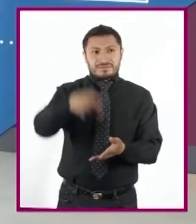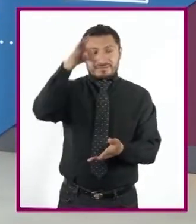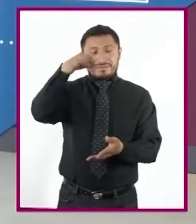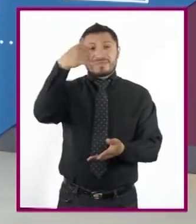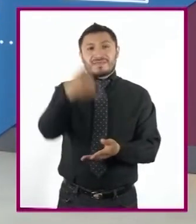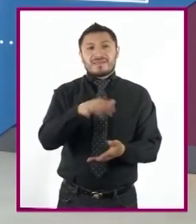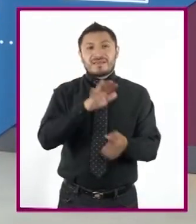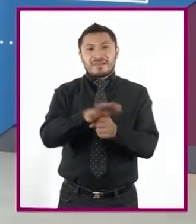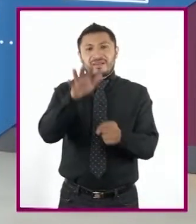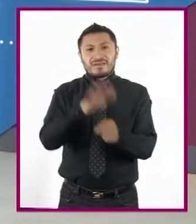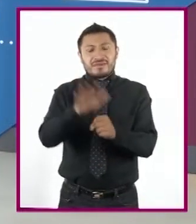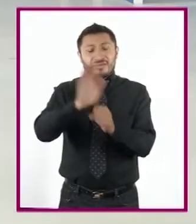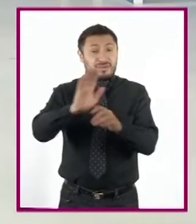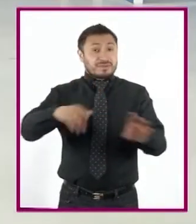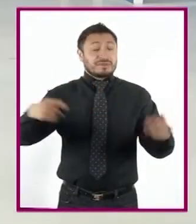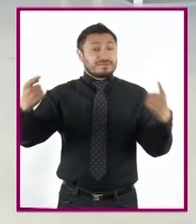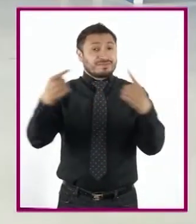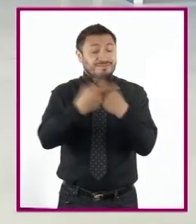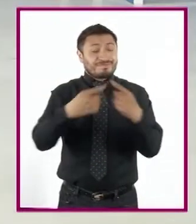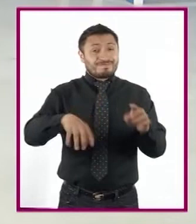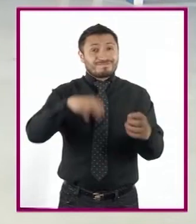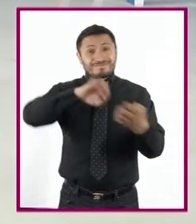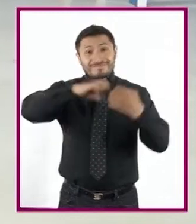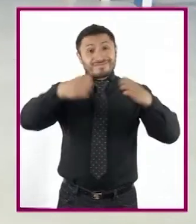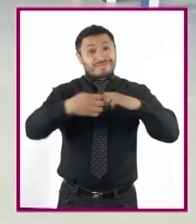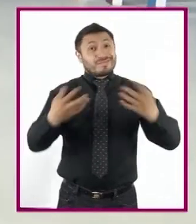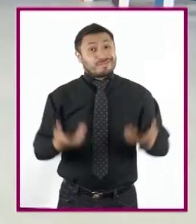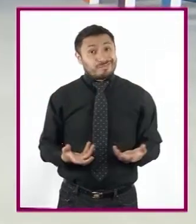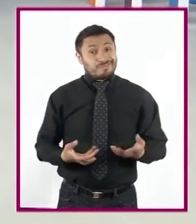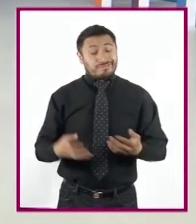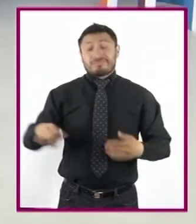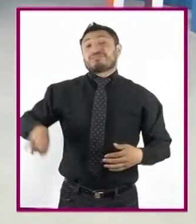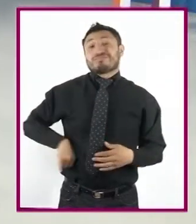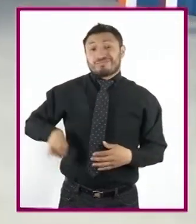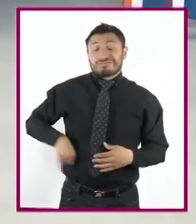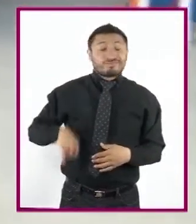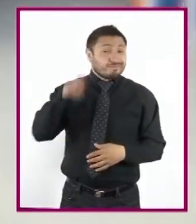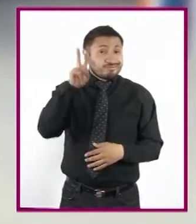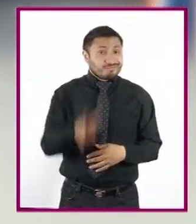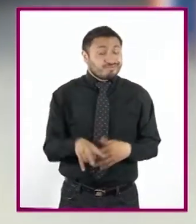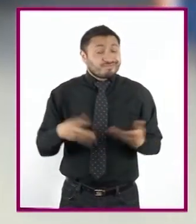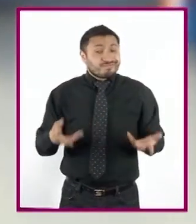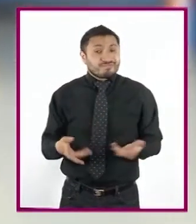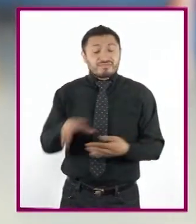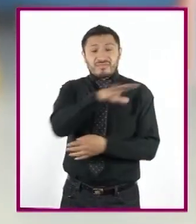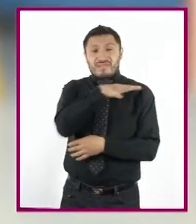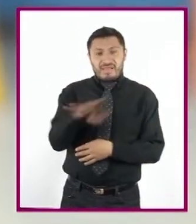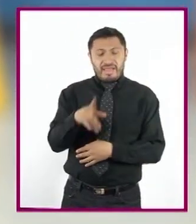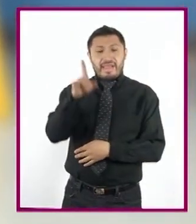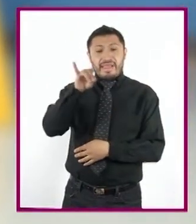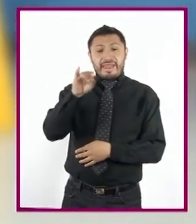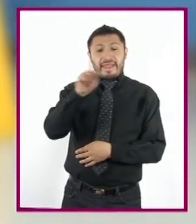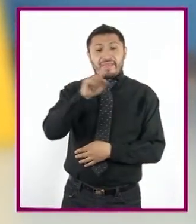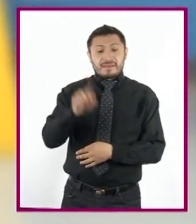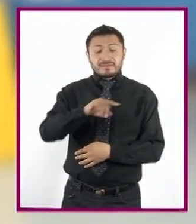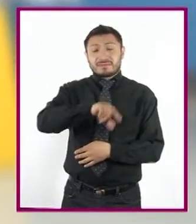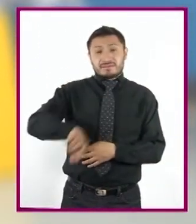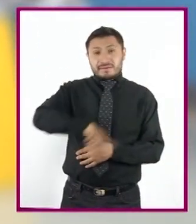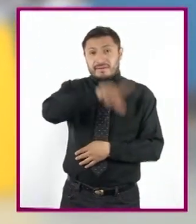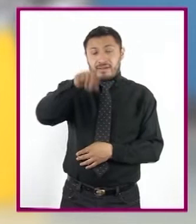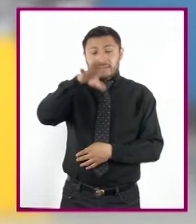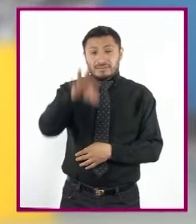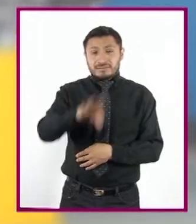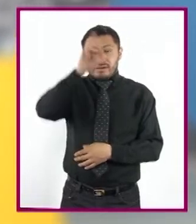sus férreos opositores. Interesante interpretación, ¿no creen? El general Porfirio Díaz, después de ser reelegido